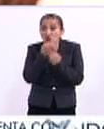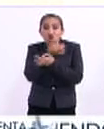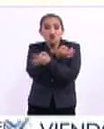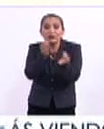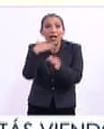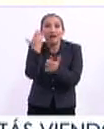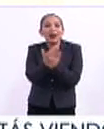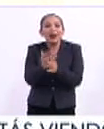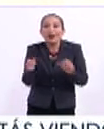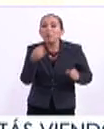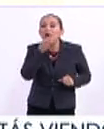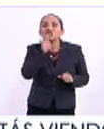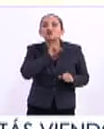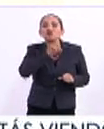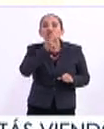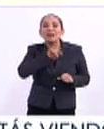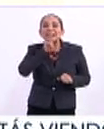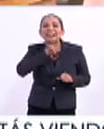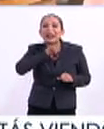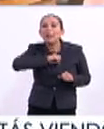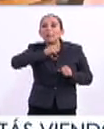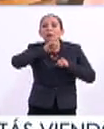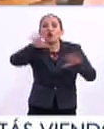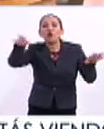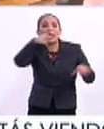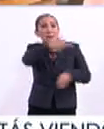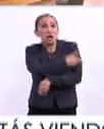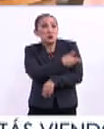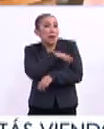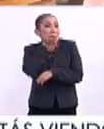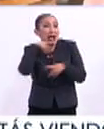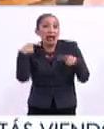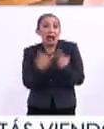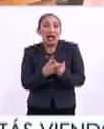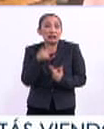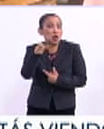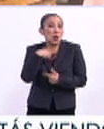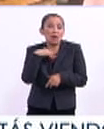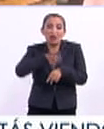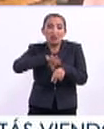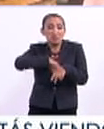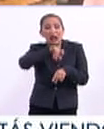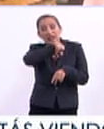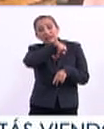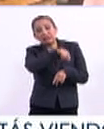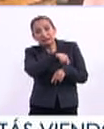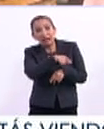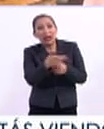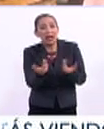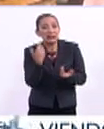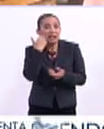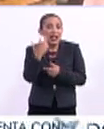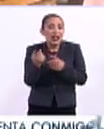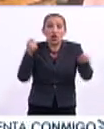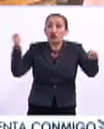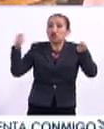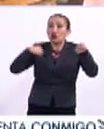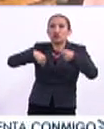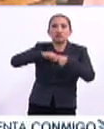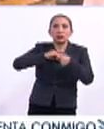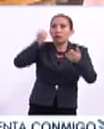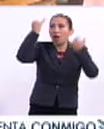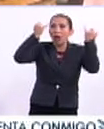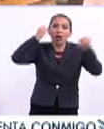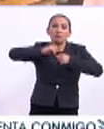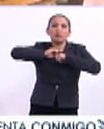no, exactamente. Y entonces hay una falsa noción y hay esta idea de que no, es que las farmacéuticas nos quieren controlar, ¿no?